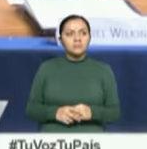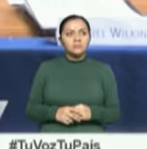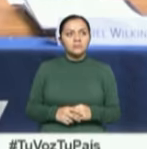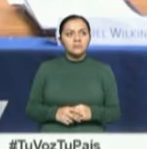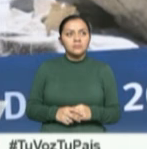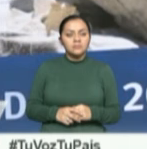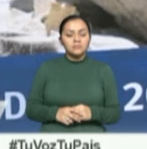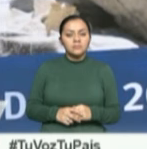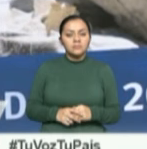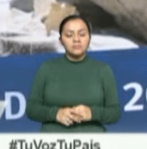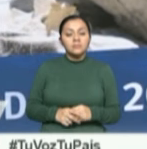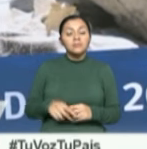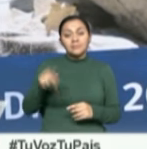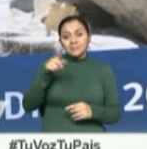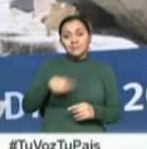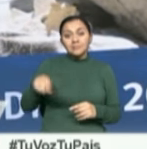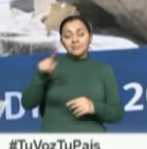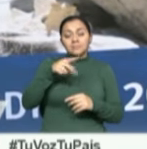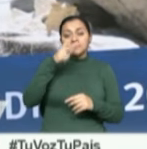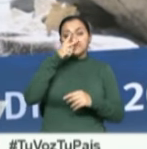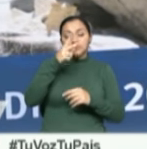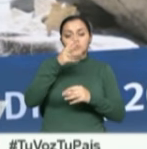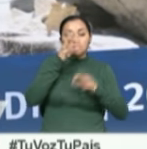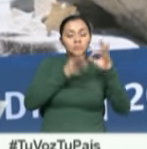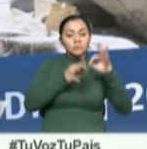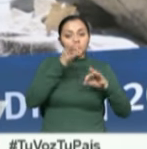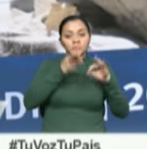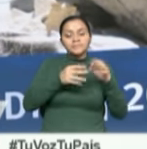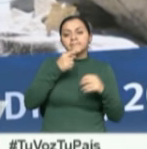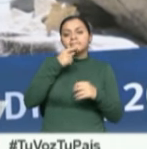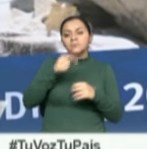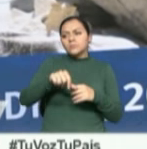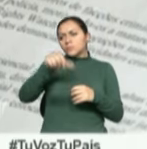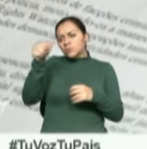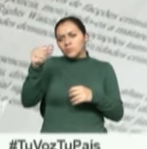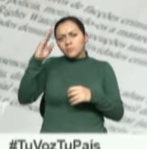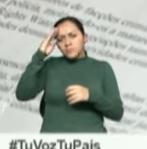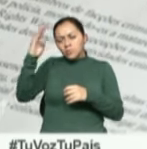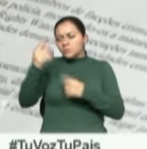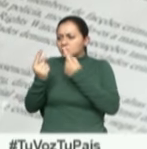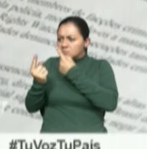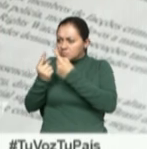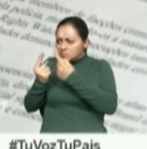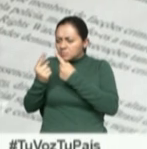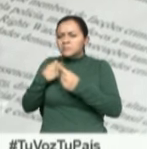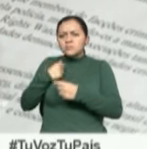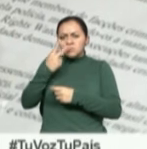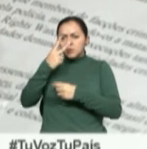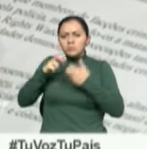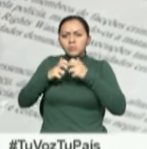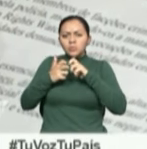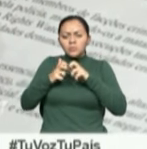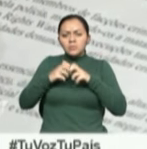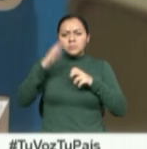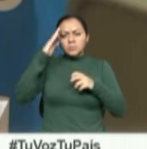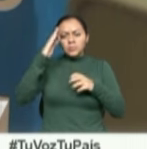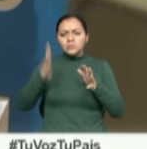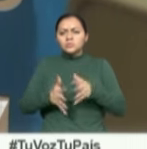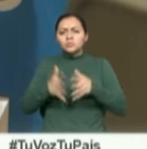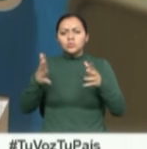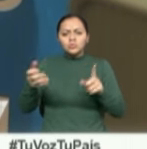El aumento de las ejecuciones extrajudiciales cometidas por la policía de Brasil alimenta los altos niveles de violencia en el